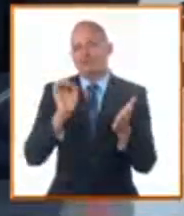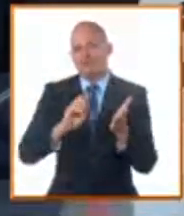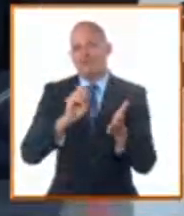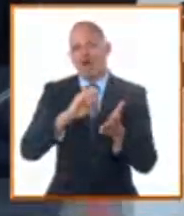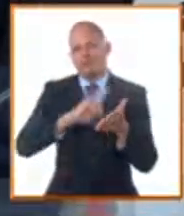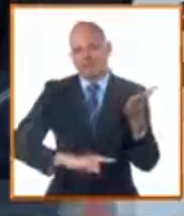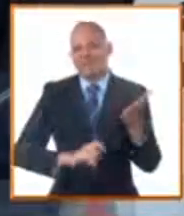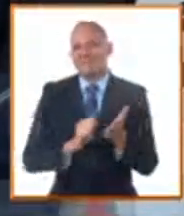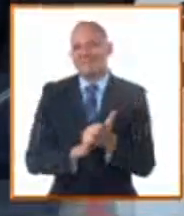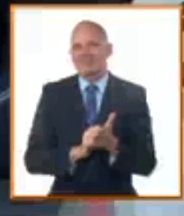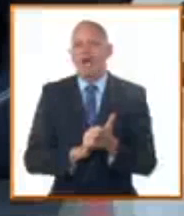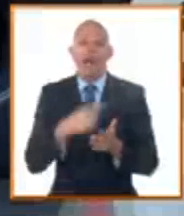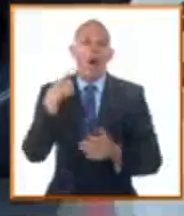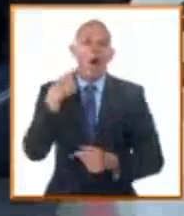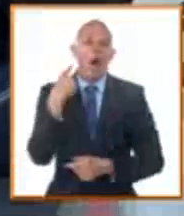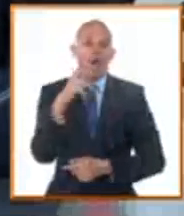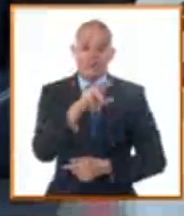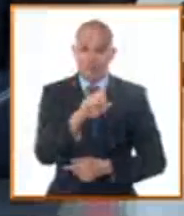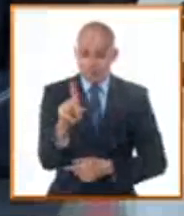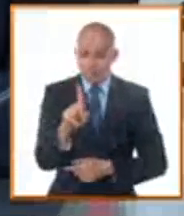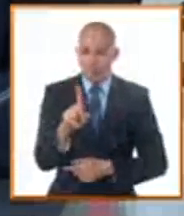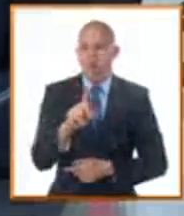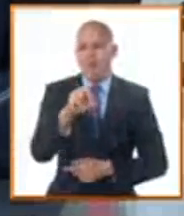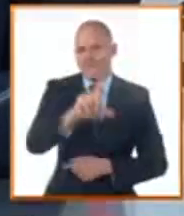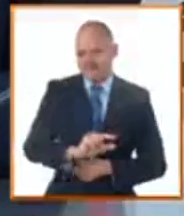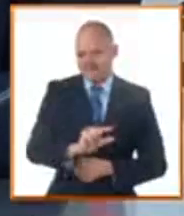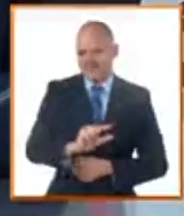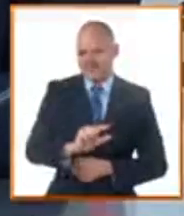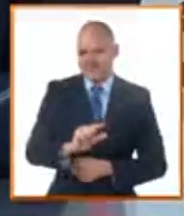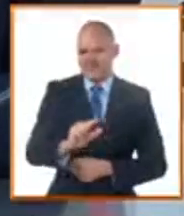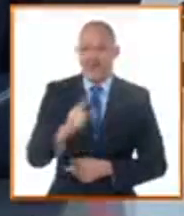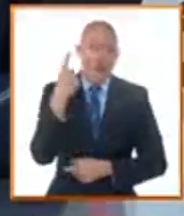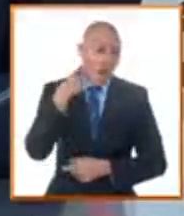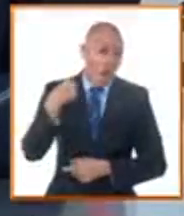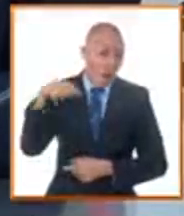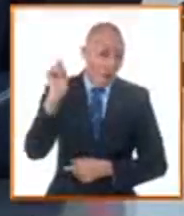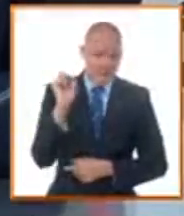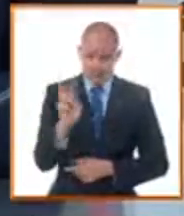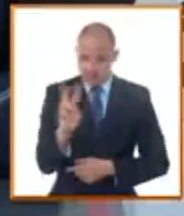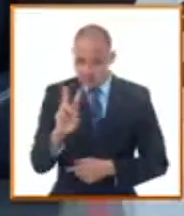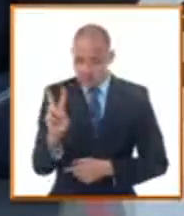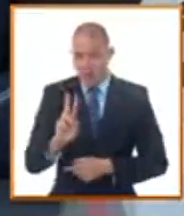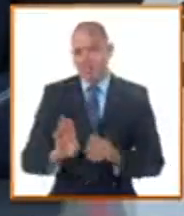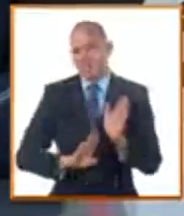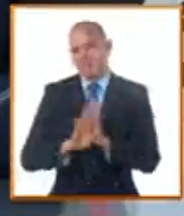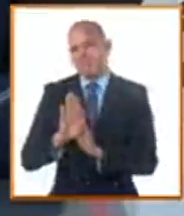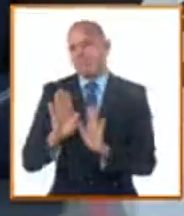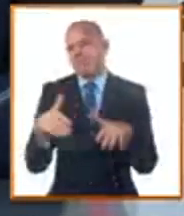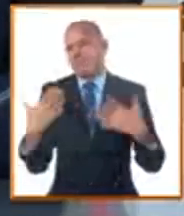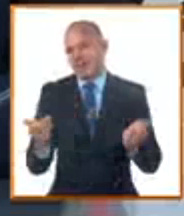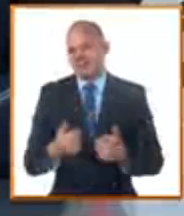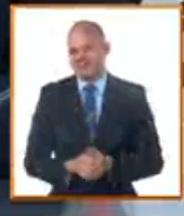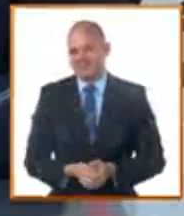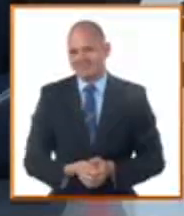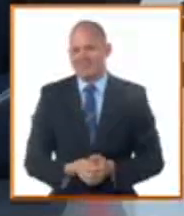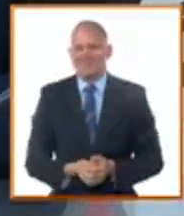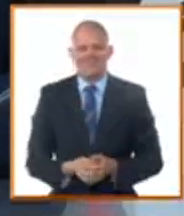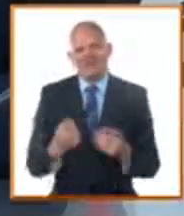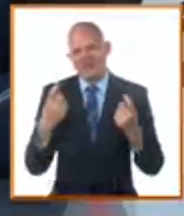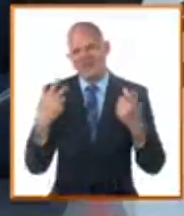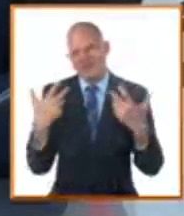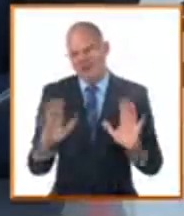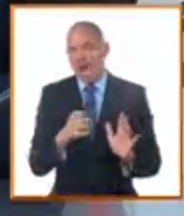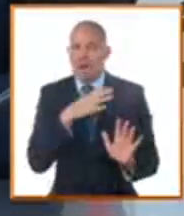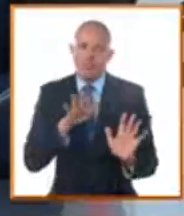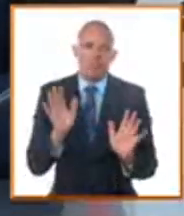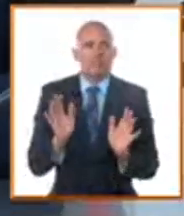del 8%. Ahora, es a lo que aspiramos, ¿no? Yo creo que estamos muy lejos. Deberíamos tener en estos momentos niveles de pago de la